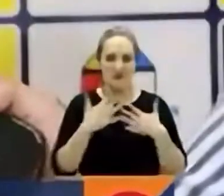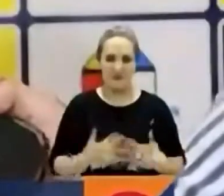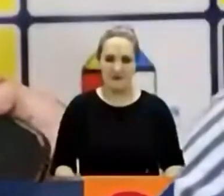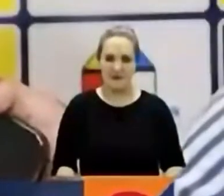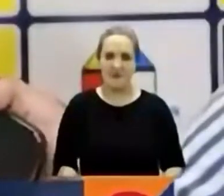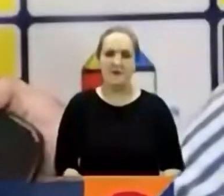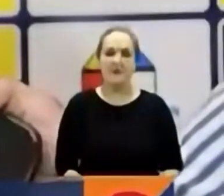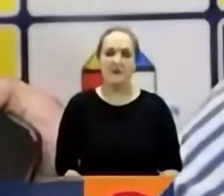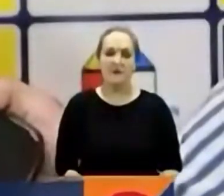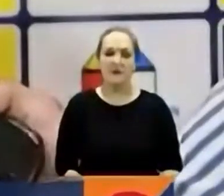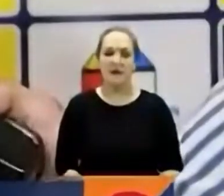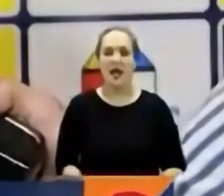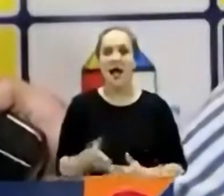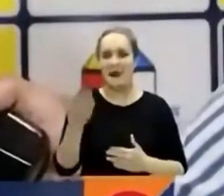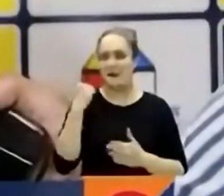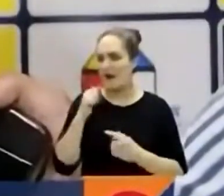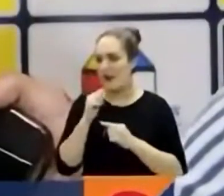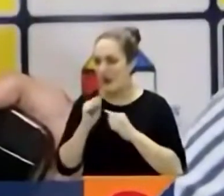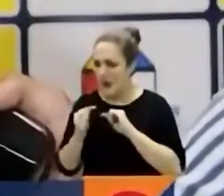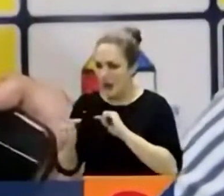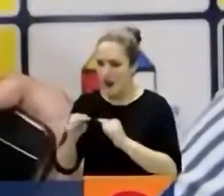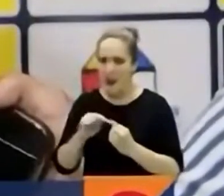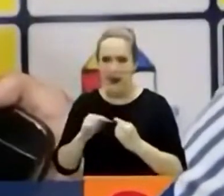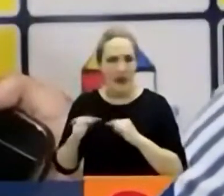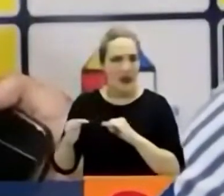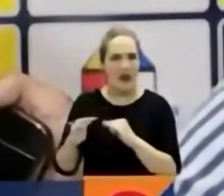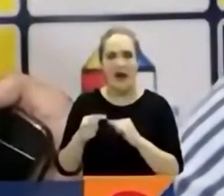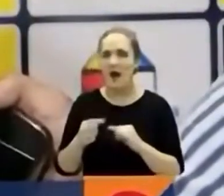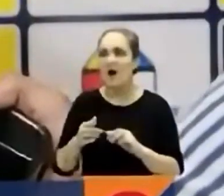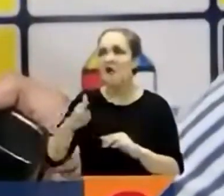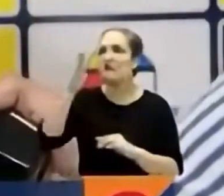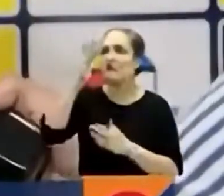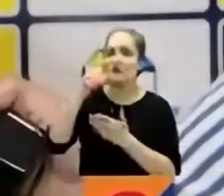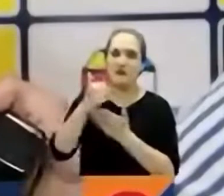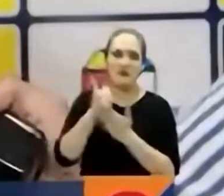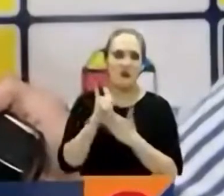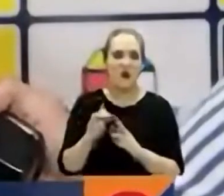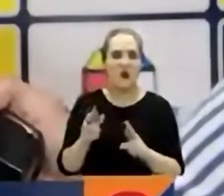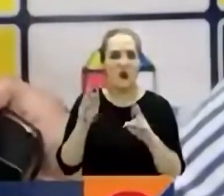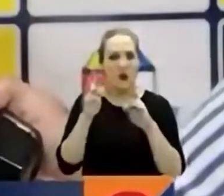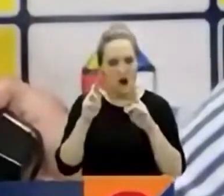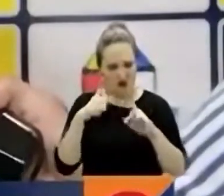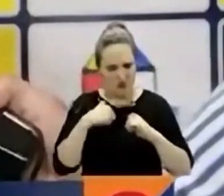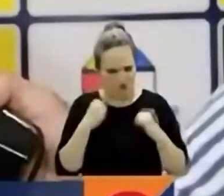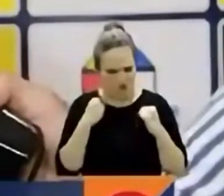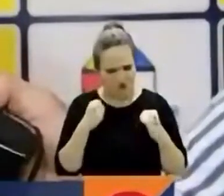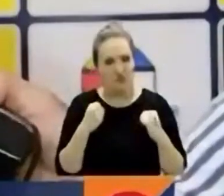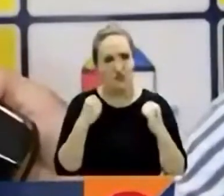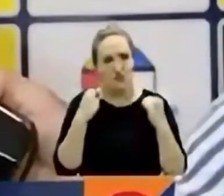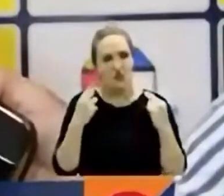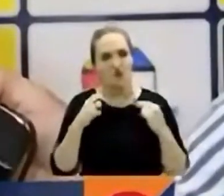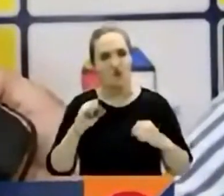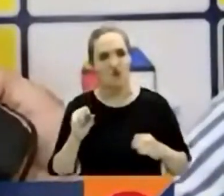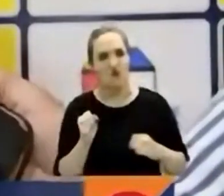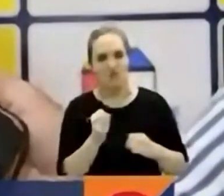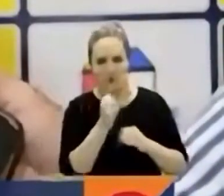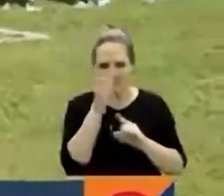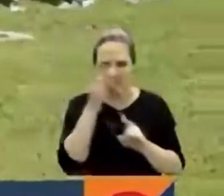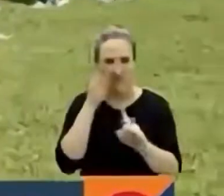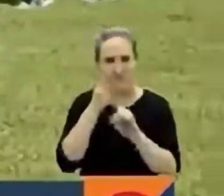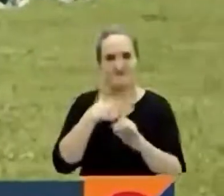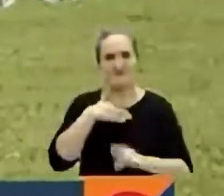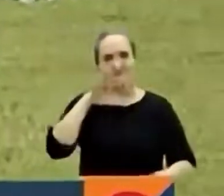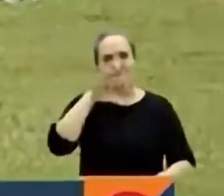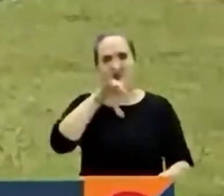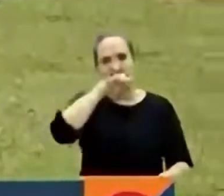mejorando ciertas cosas, pero pues con la ayuda de Dios voy a volver más fuerte y dándola toda por mi país.